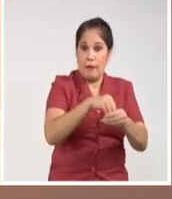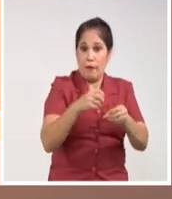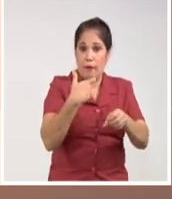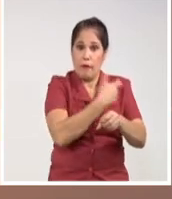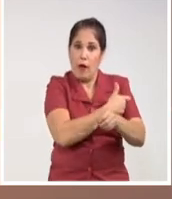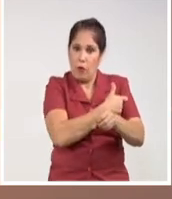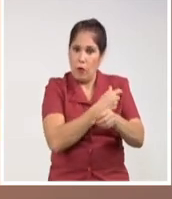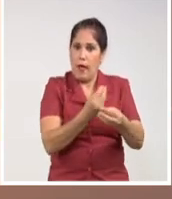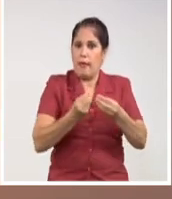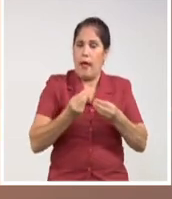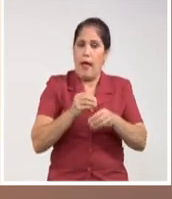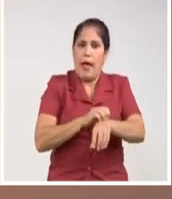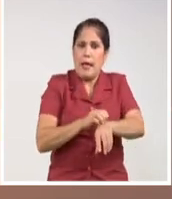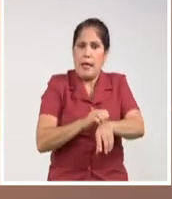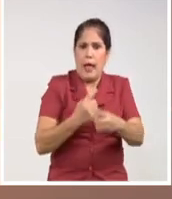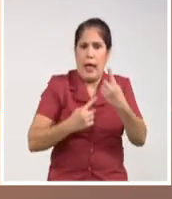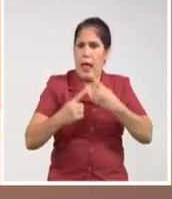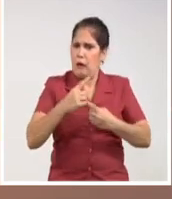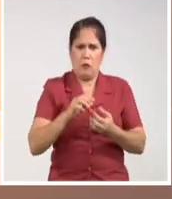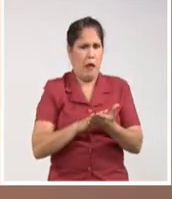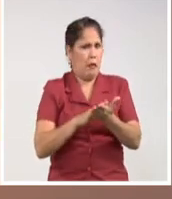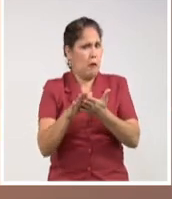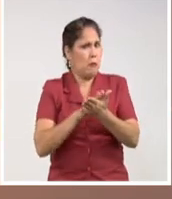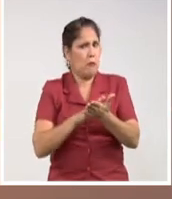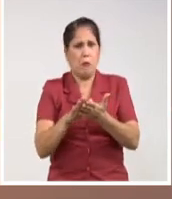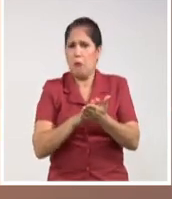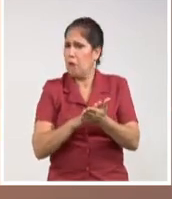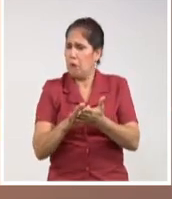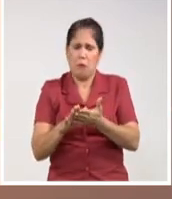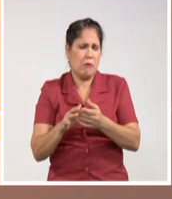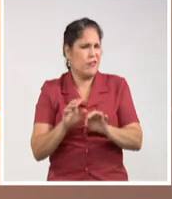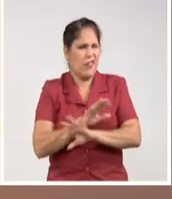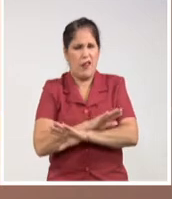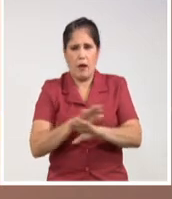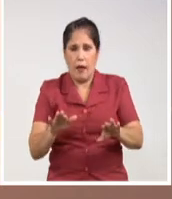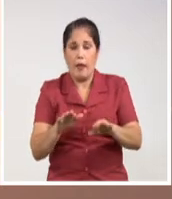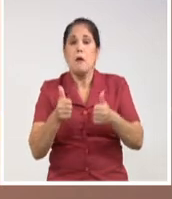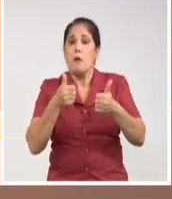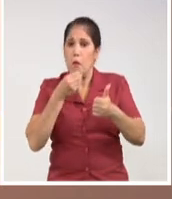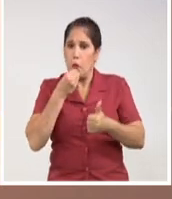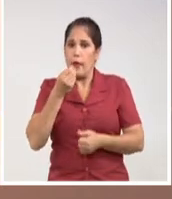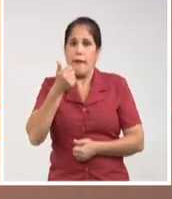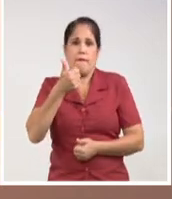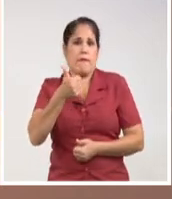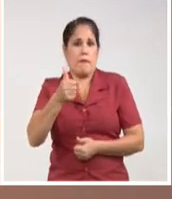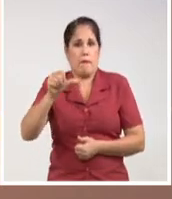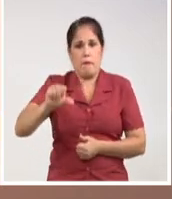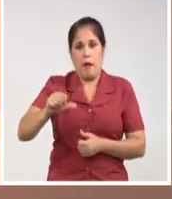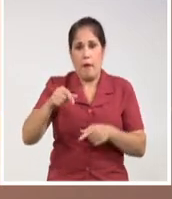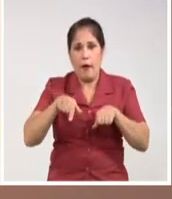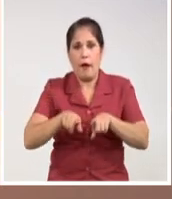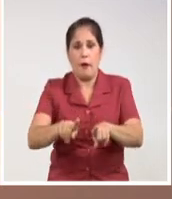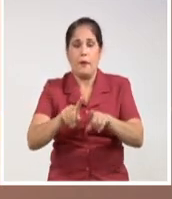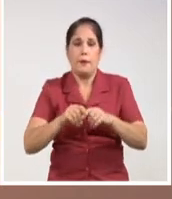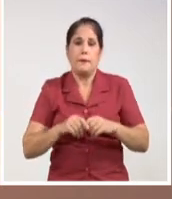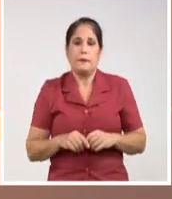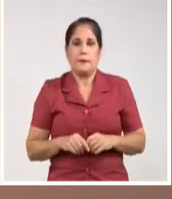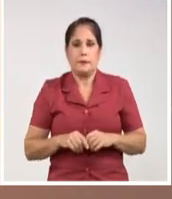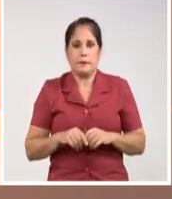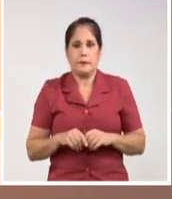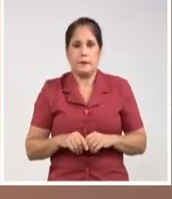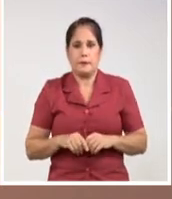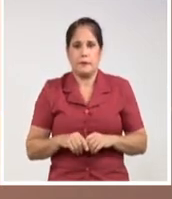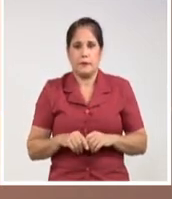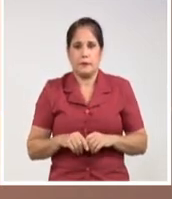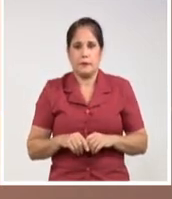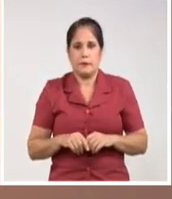que diese algún efecto, digamos que adverso en alguna persona y no podría establecerse bien si el efecto tenía que ver con la vacuna o con